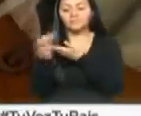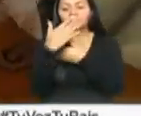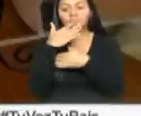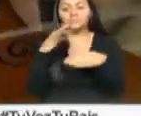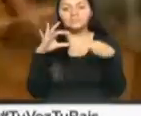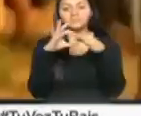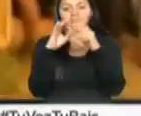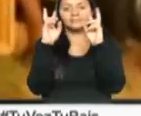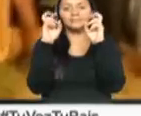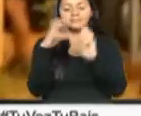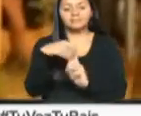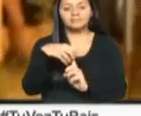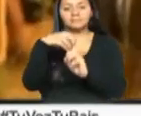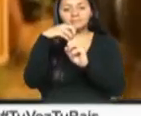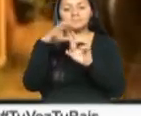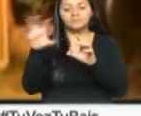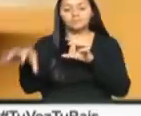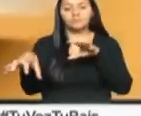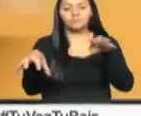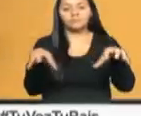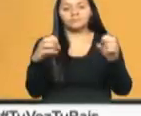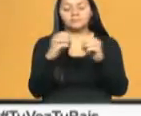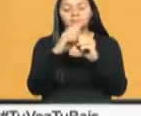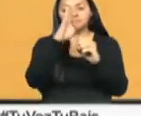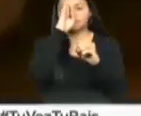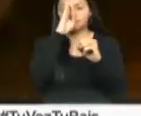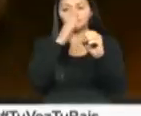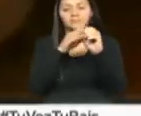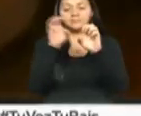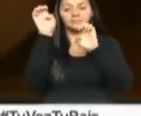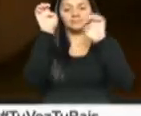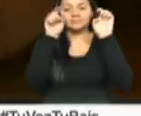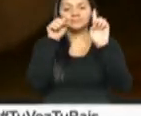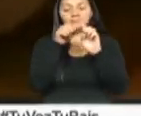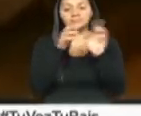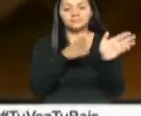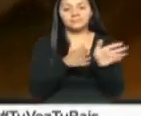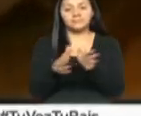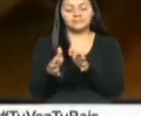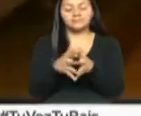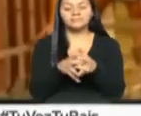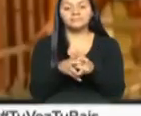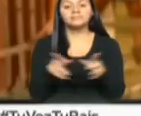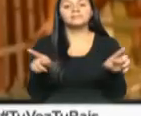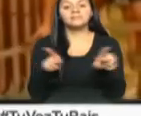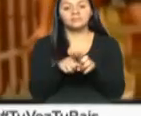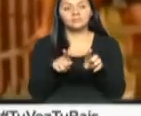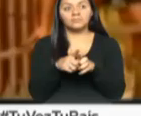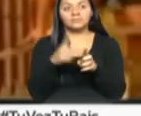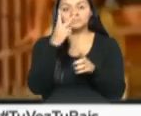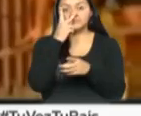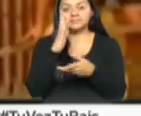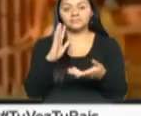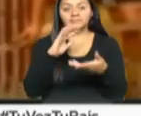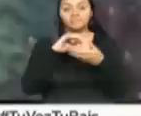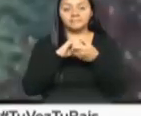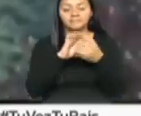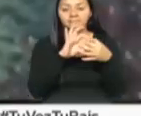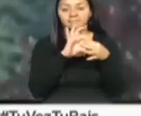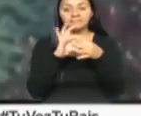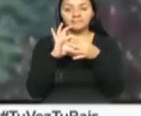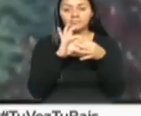relacionadas con las prioridades sectoriales y los objetivos estratégicos del programa. Asimismo, busca estrechar las relaciones